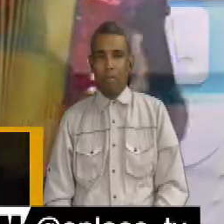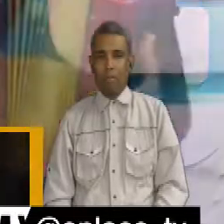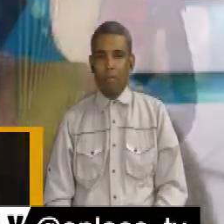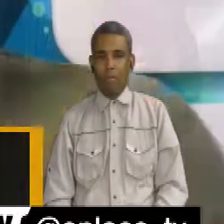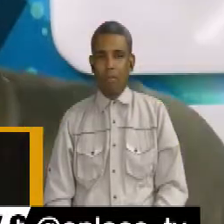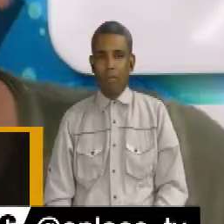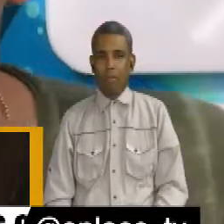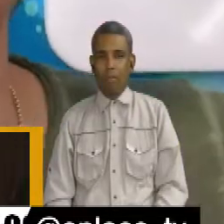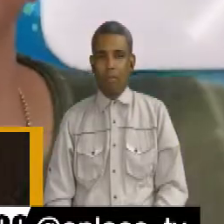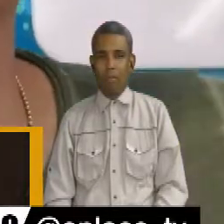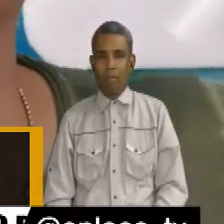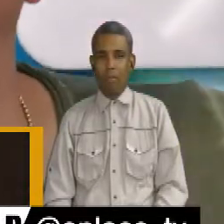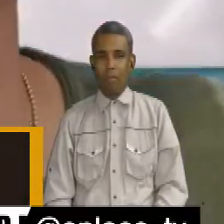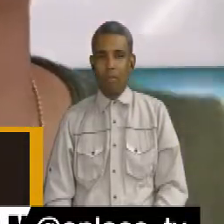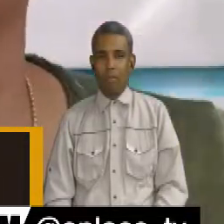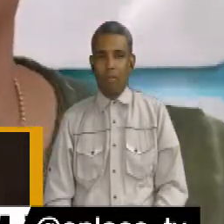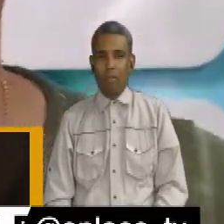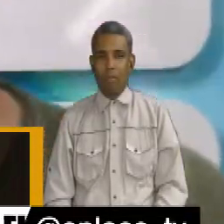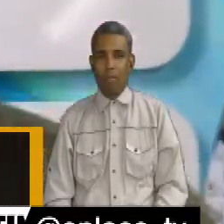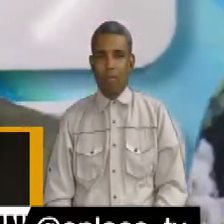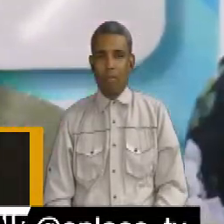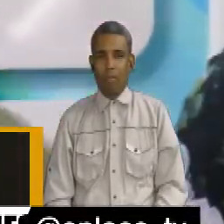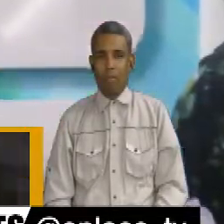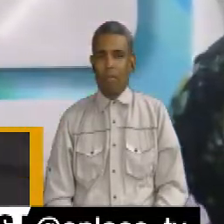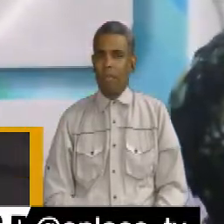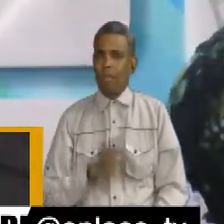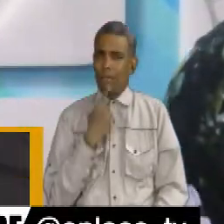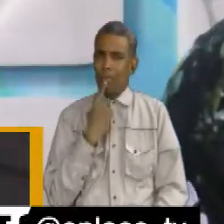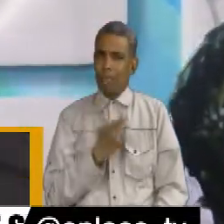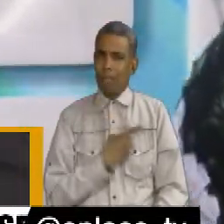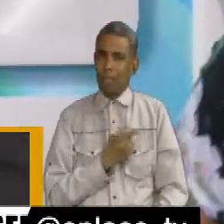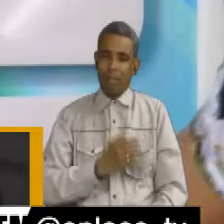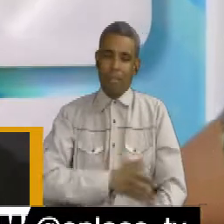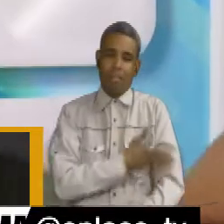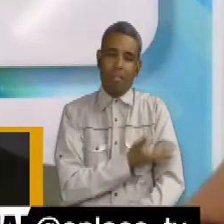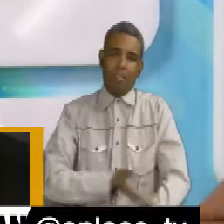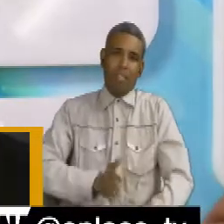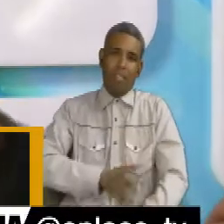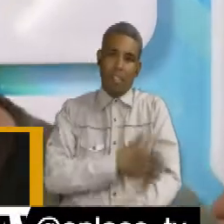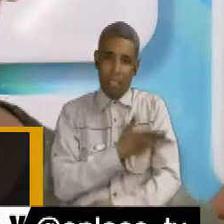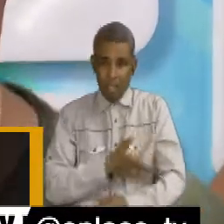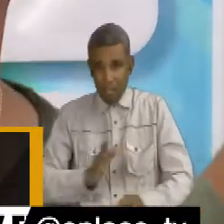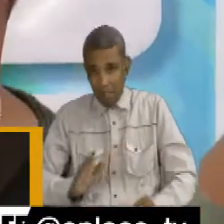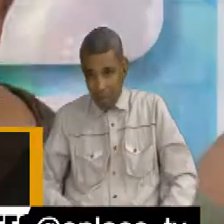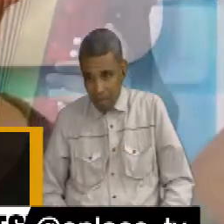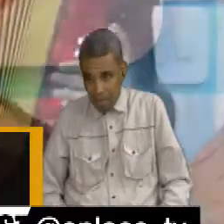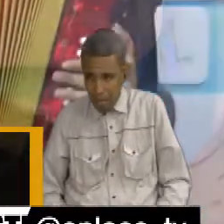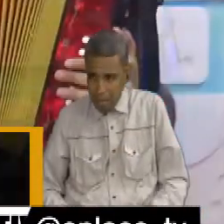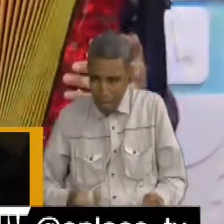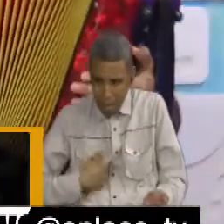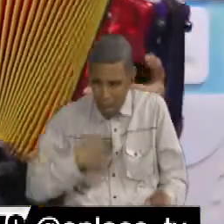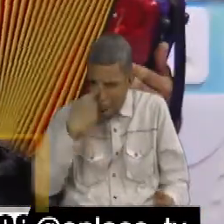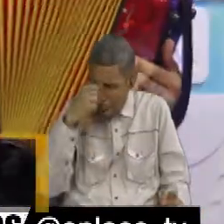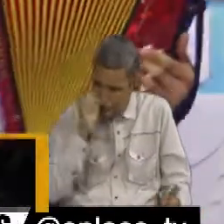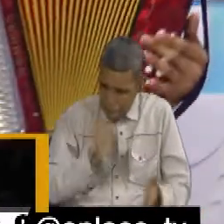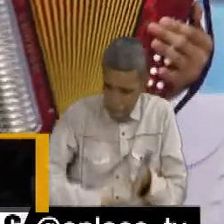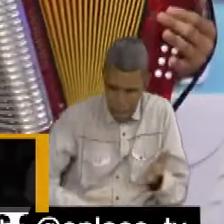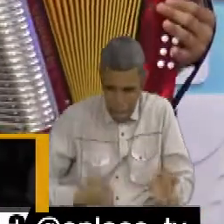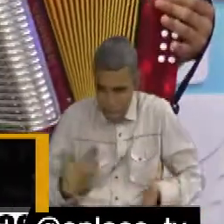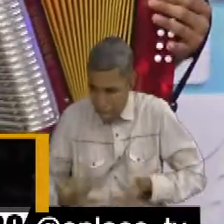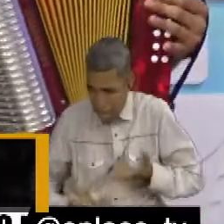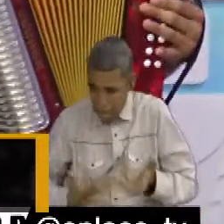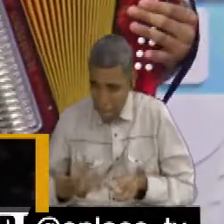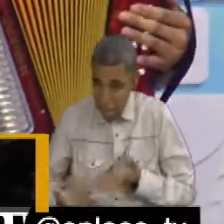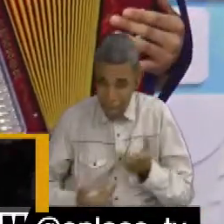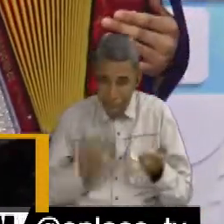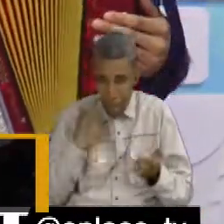y que por bajo rendimiento. Pero qué culpa tengo yo de haberme enamorado de una niña que me tiene